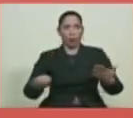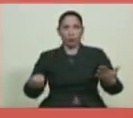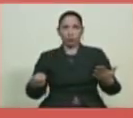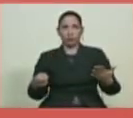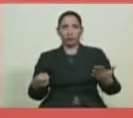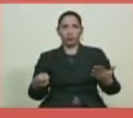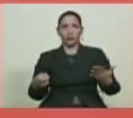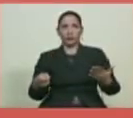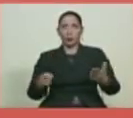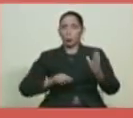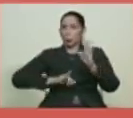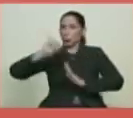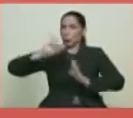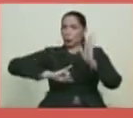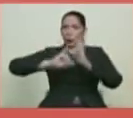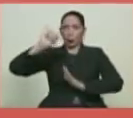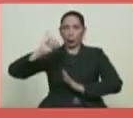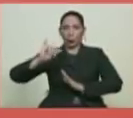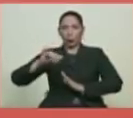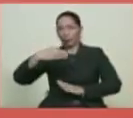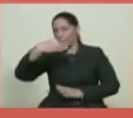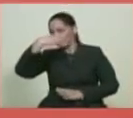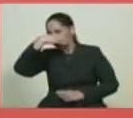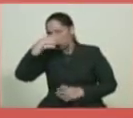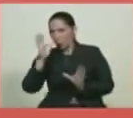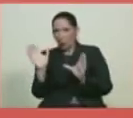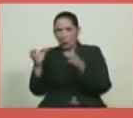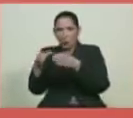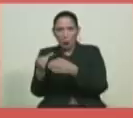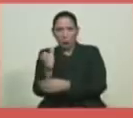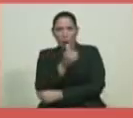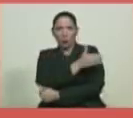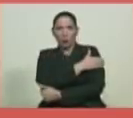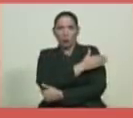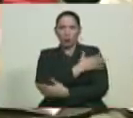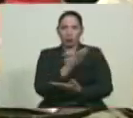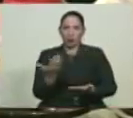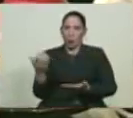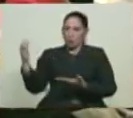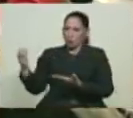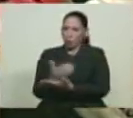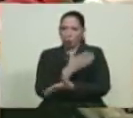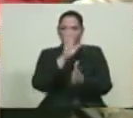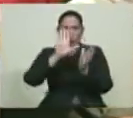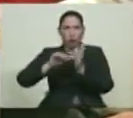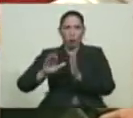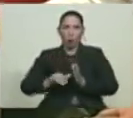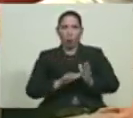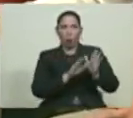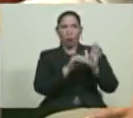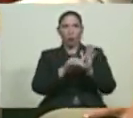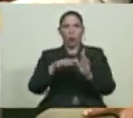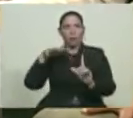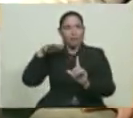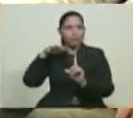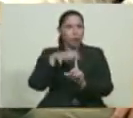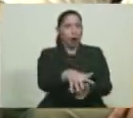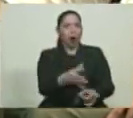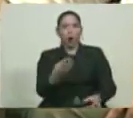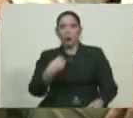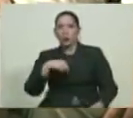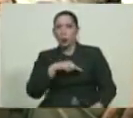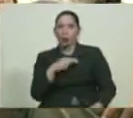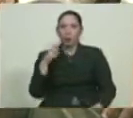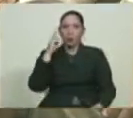la acción especulativa de las mafias, de las oligarquías, de la corrupción, del ataque a nuestra moneda,